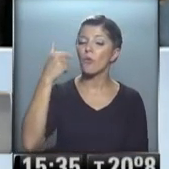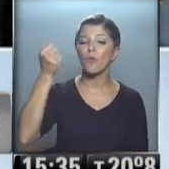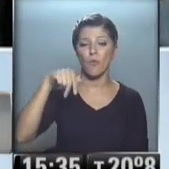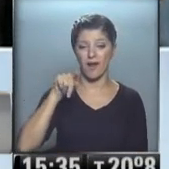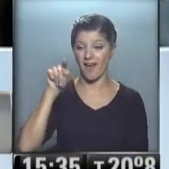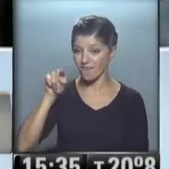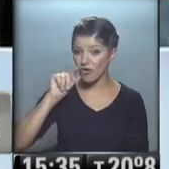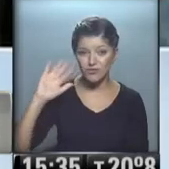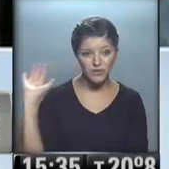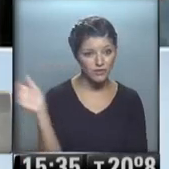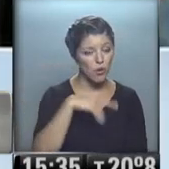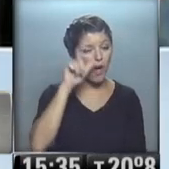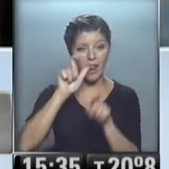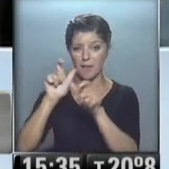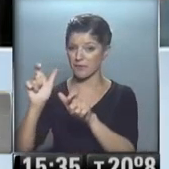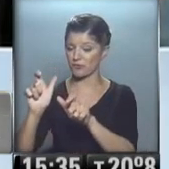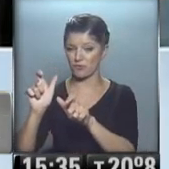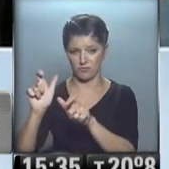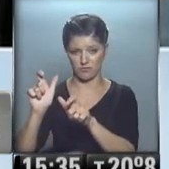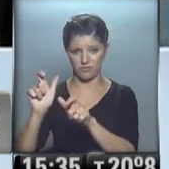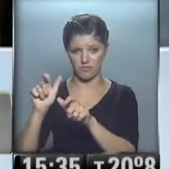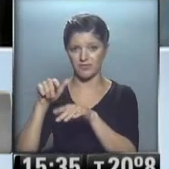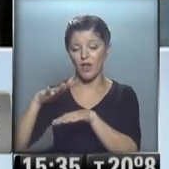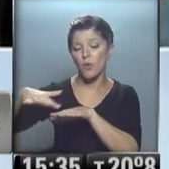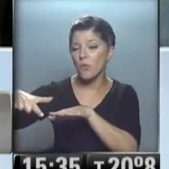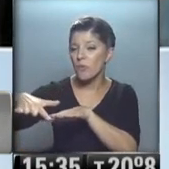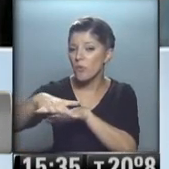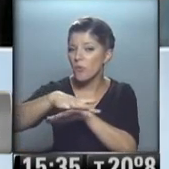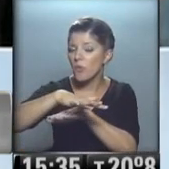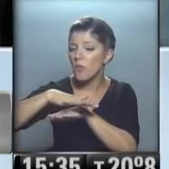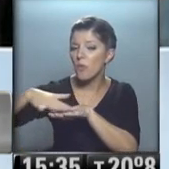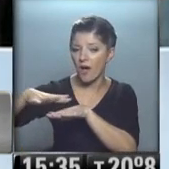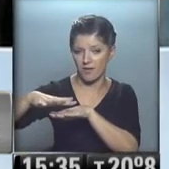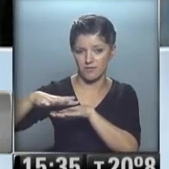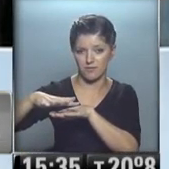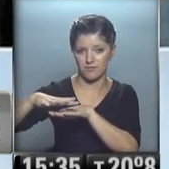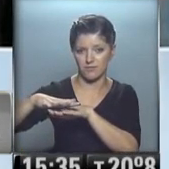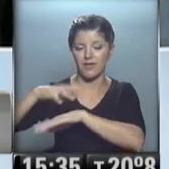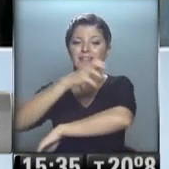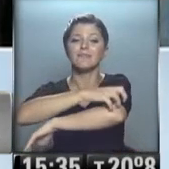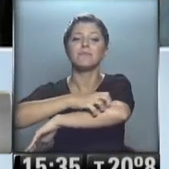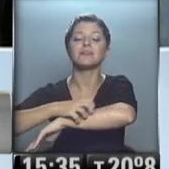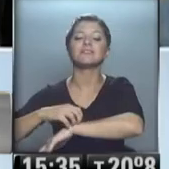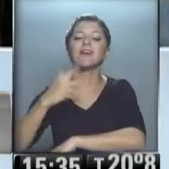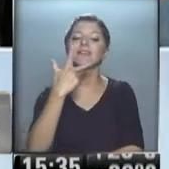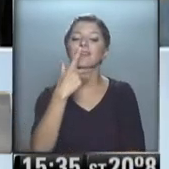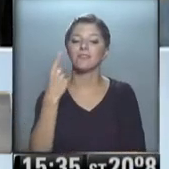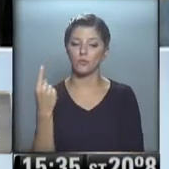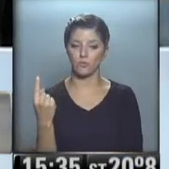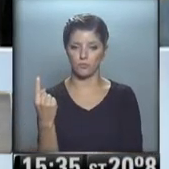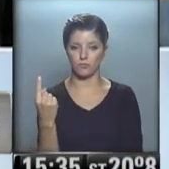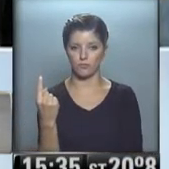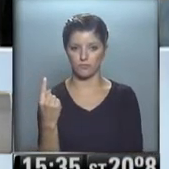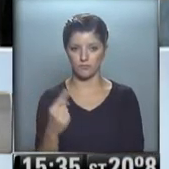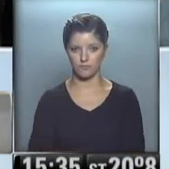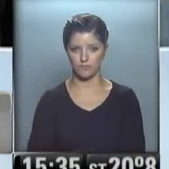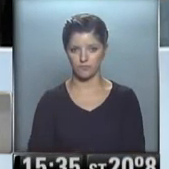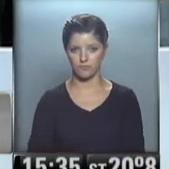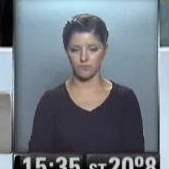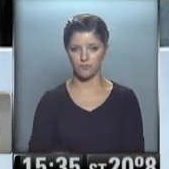y a todos los vecinos de esa querida y entrañable Villa 31,